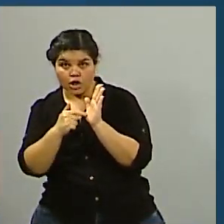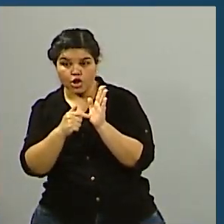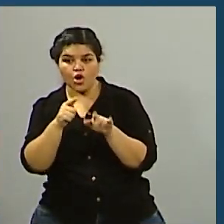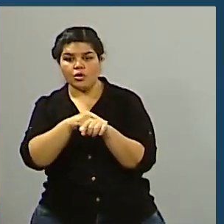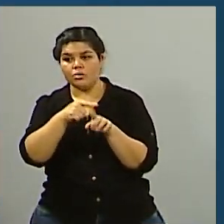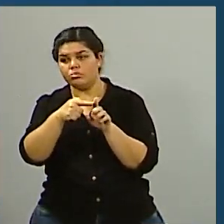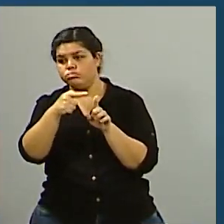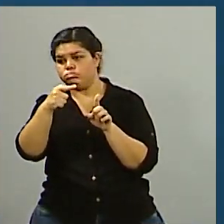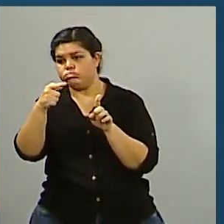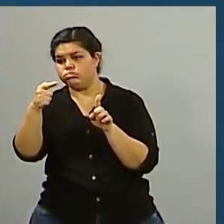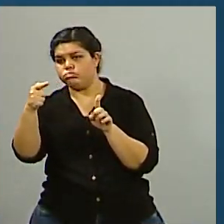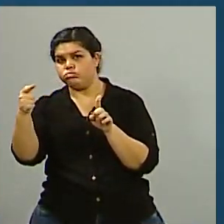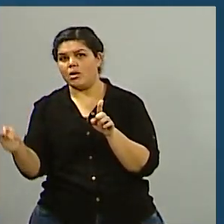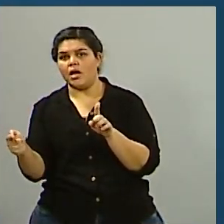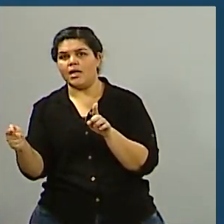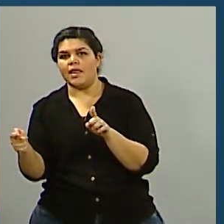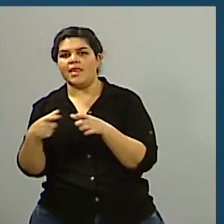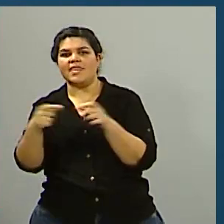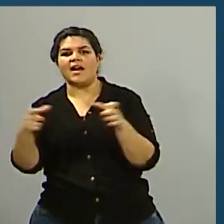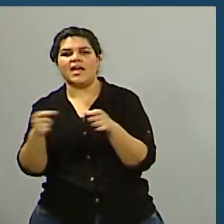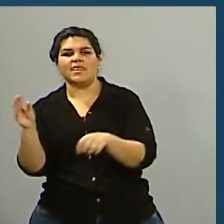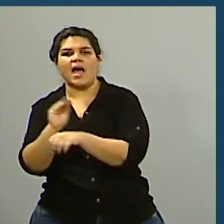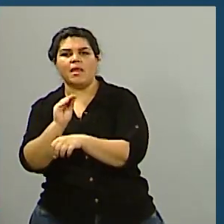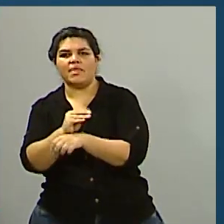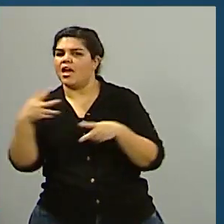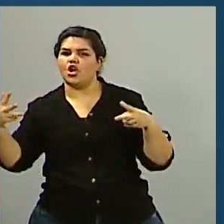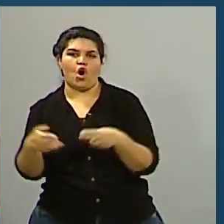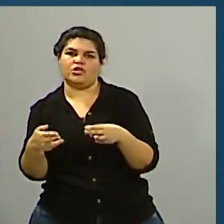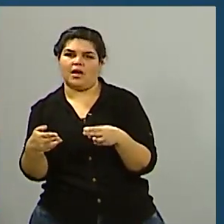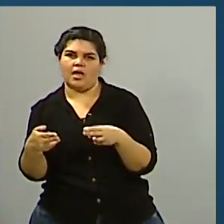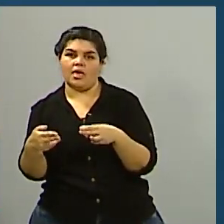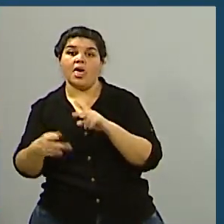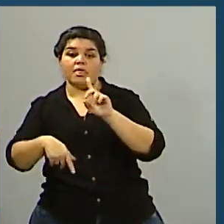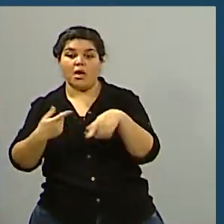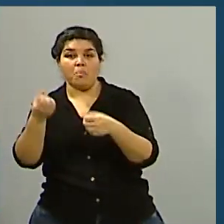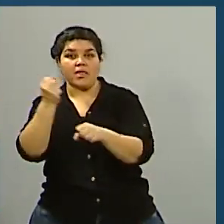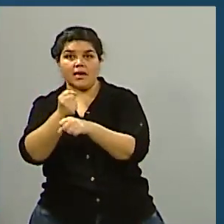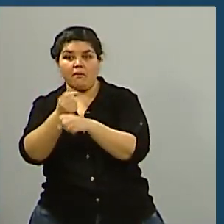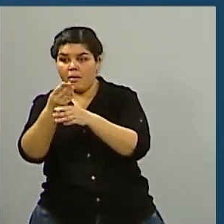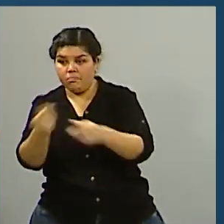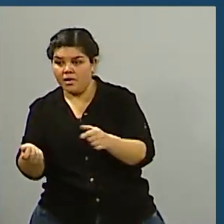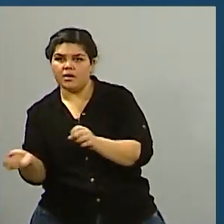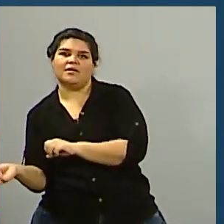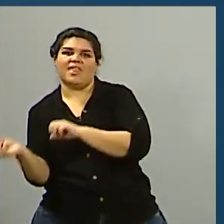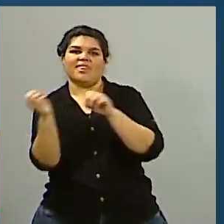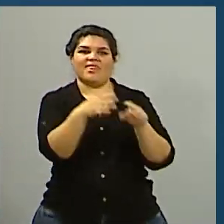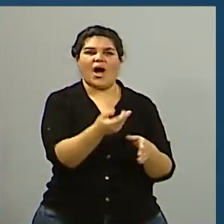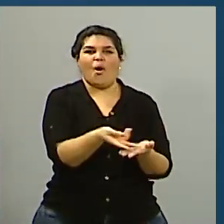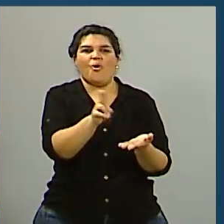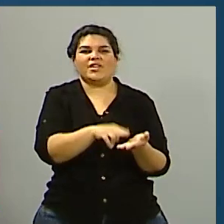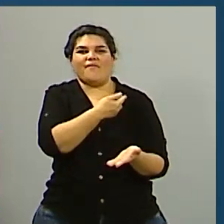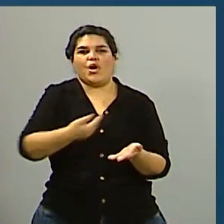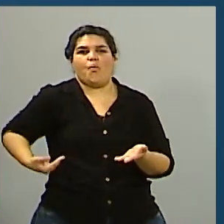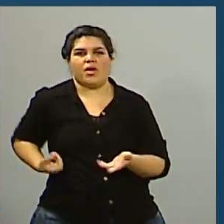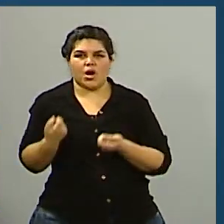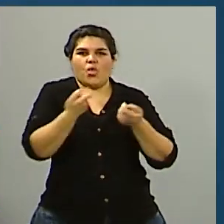cobrar, por ejemplo, la tarjeta alimentaria. Claro. Eso ha tendido ahora a través de una resolución a resolverse. Hasta